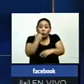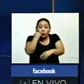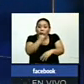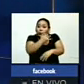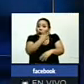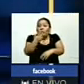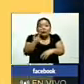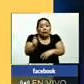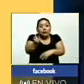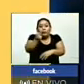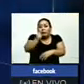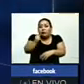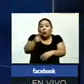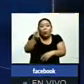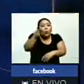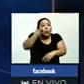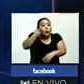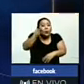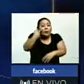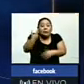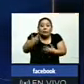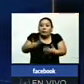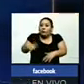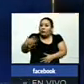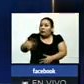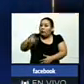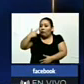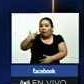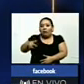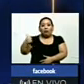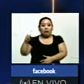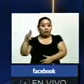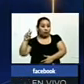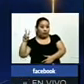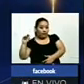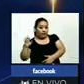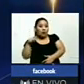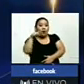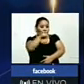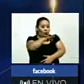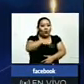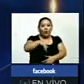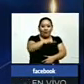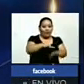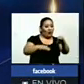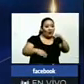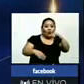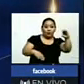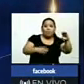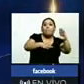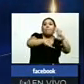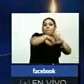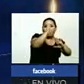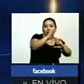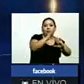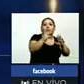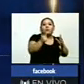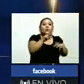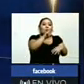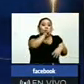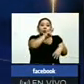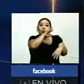sometidos a tratamientos por su delicado estado de salud. En esta zona del territorio salvadoreño incrementaron los casos en un